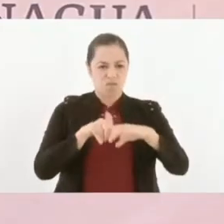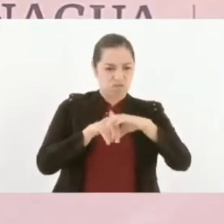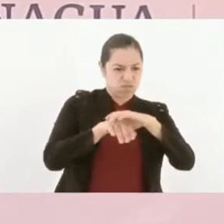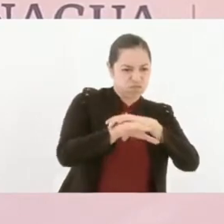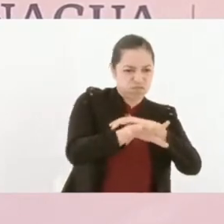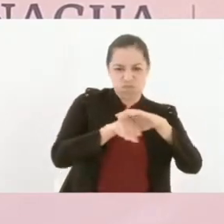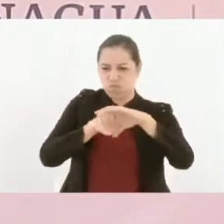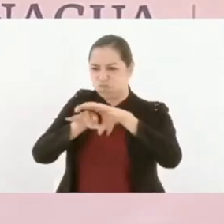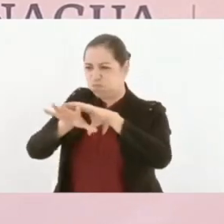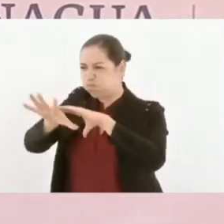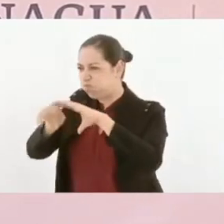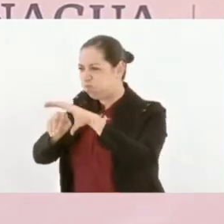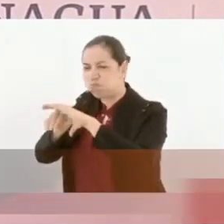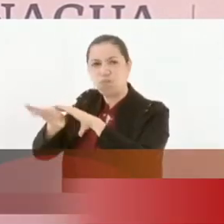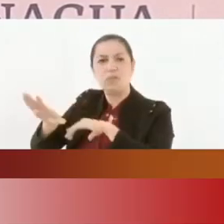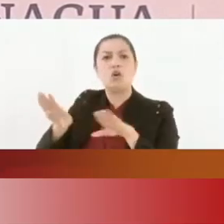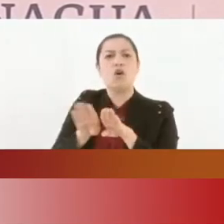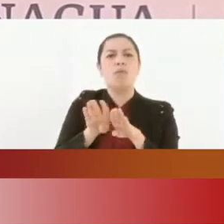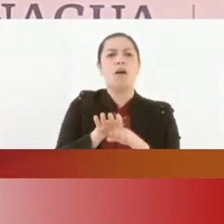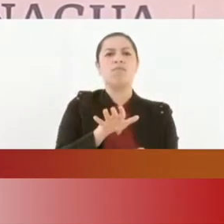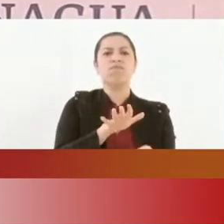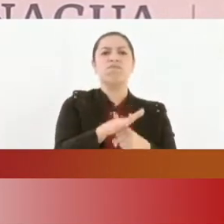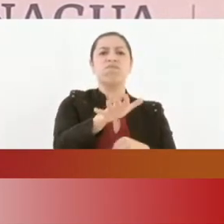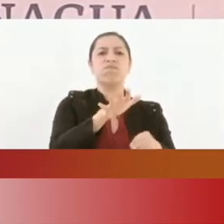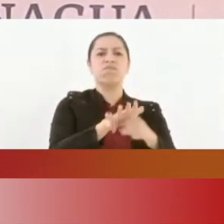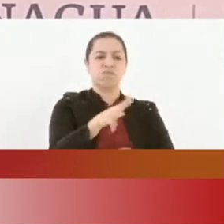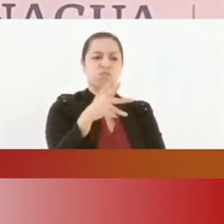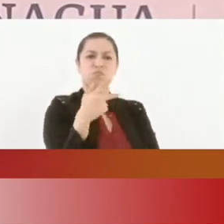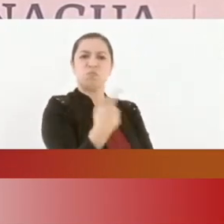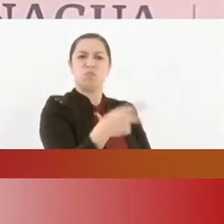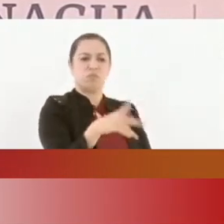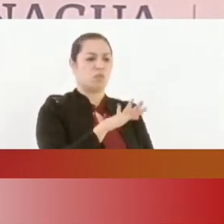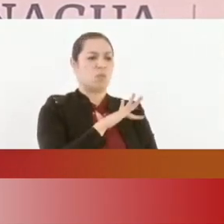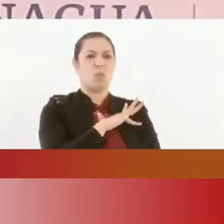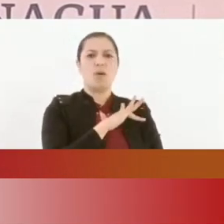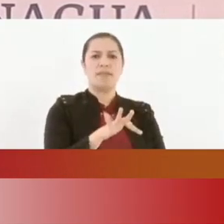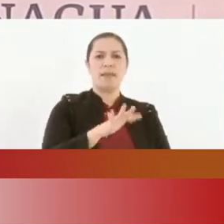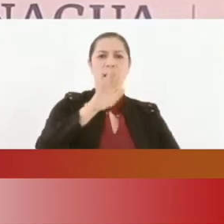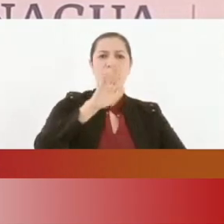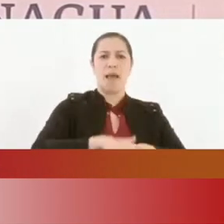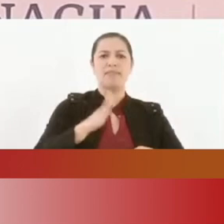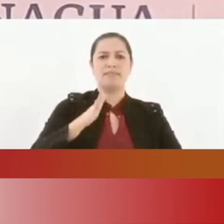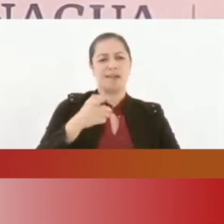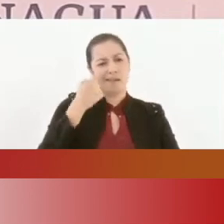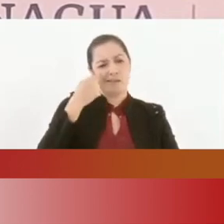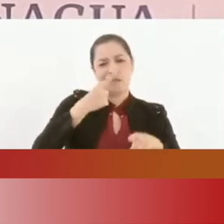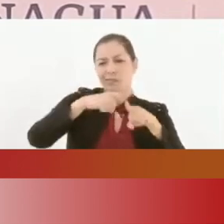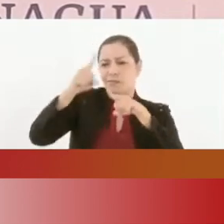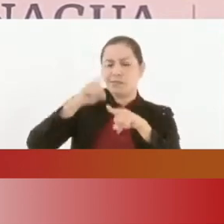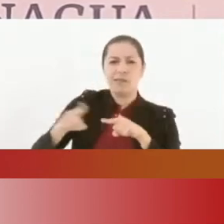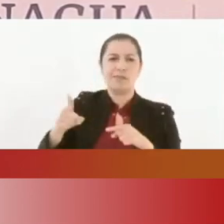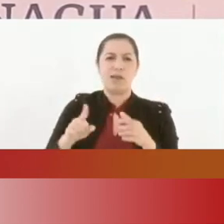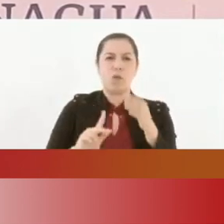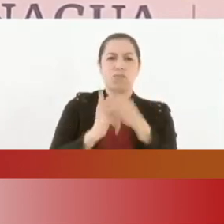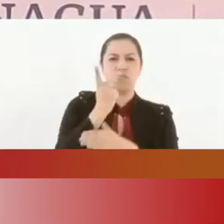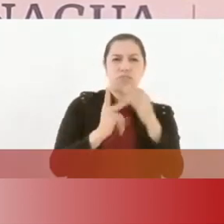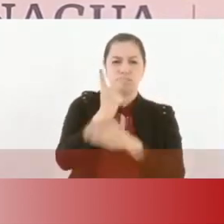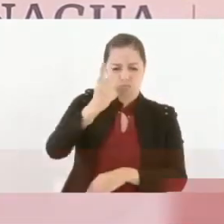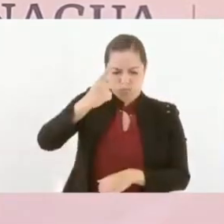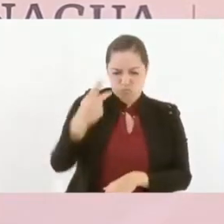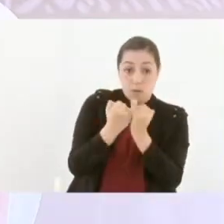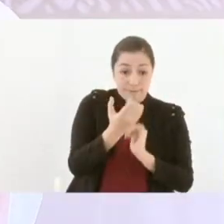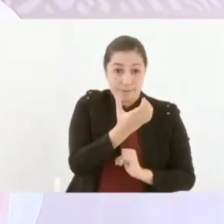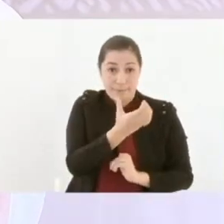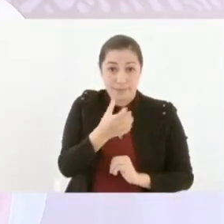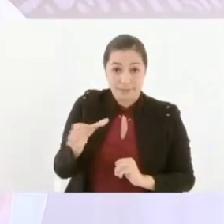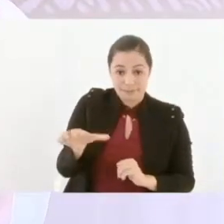para ser autosuficientes en la producción de alimentos, producir en México lo que